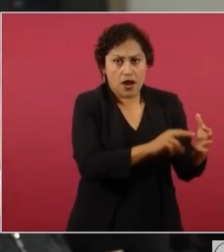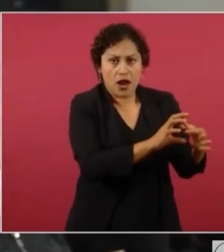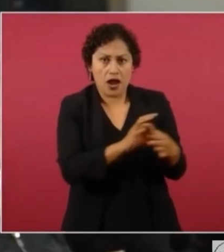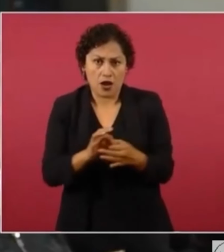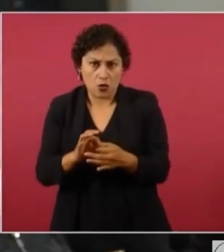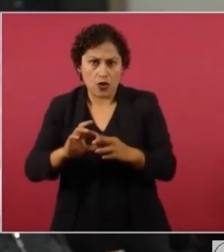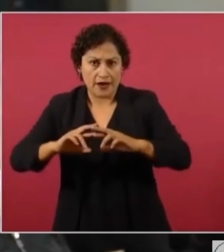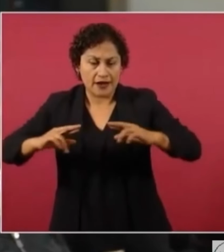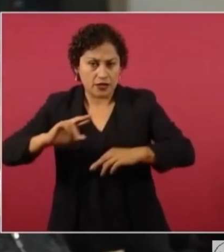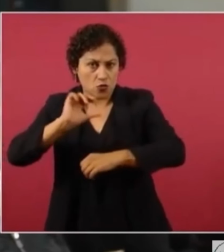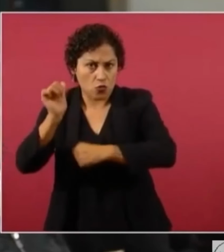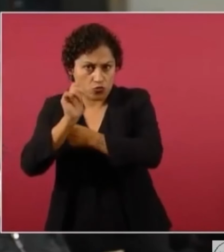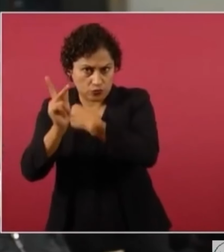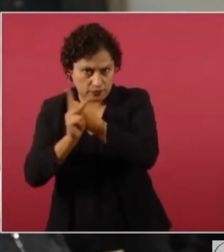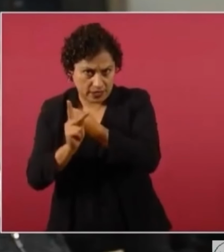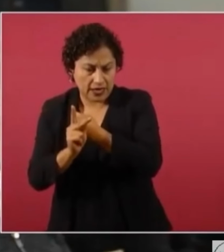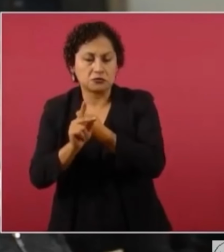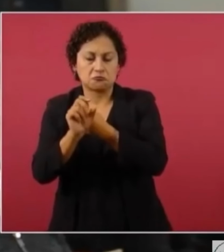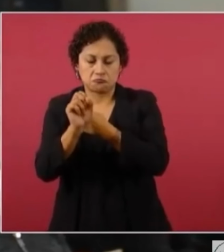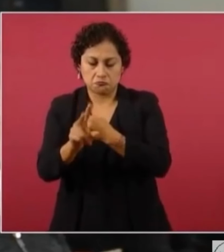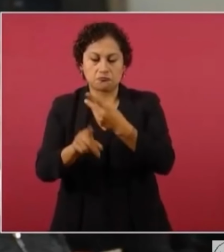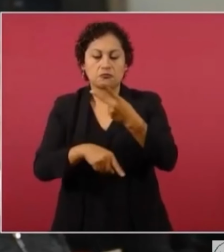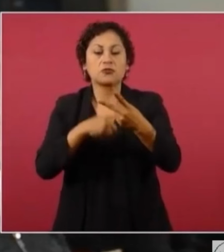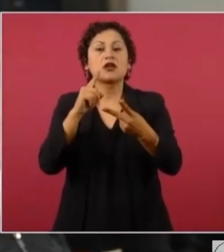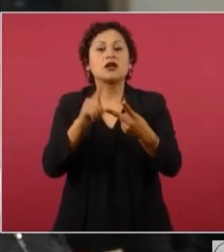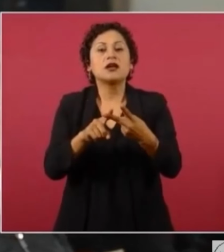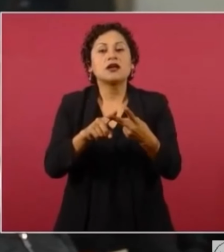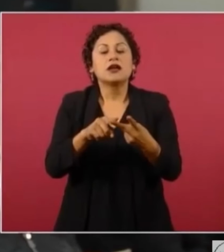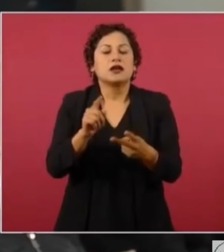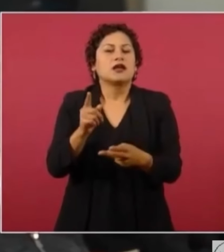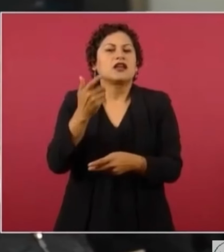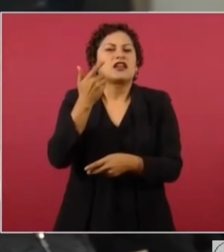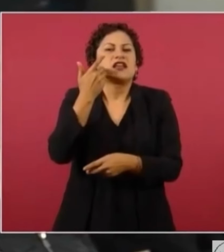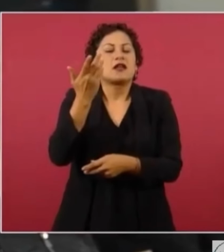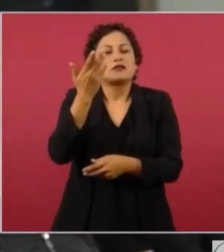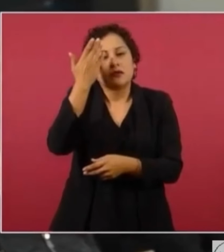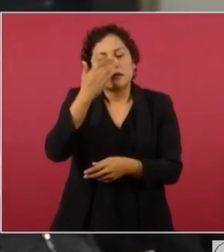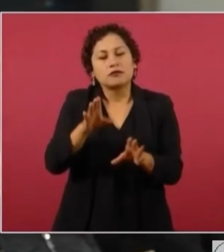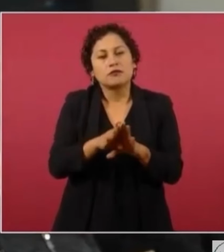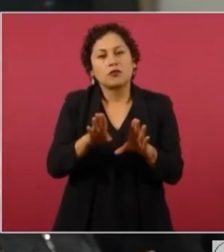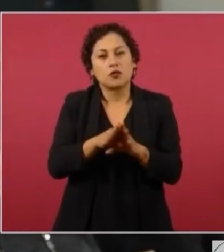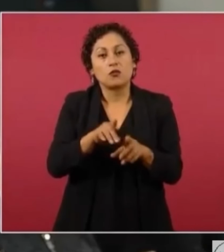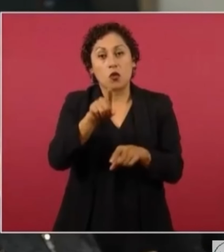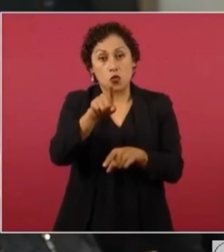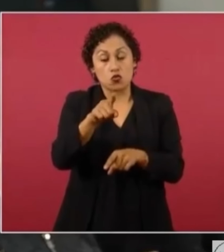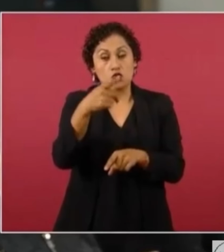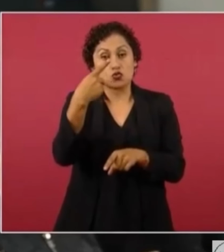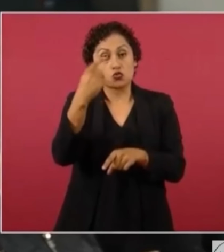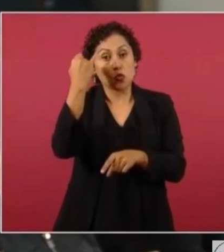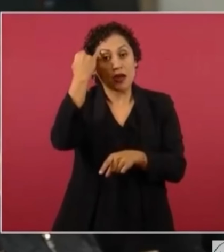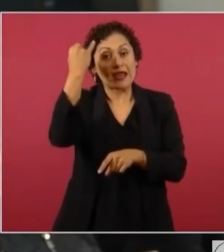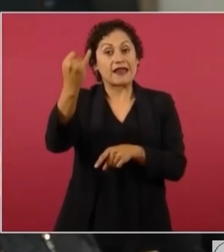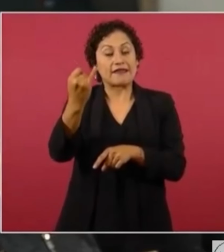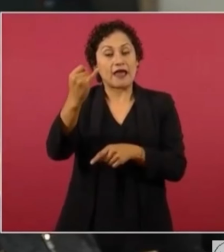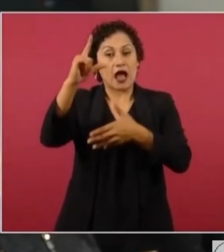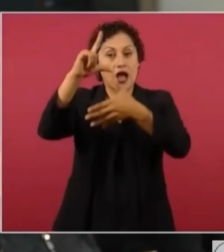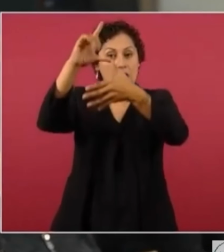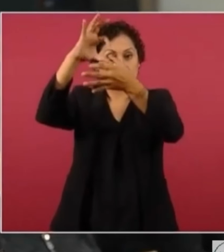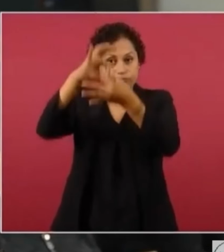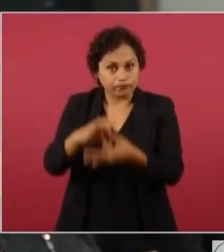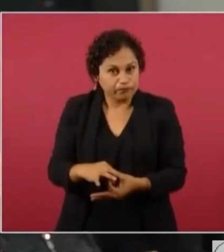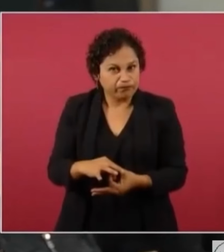en segundo lugar, esa apuesta por la integración, esa apuesta por garantizar una América Latina más unida, ¿cómo